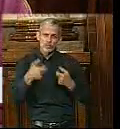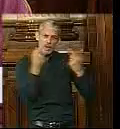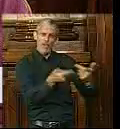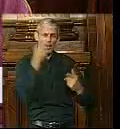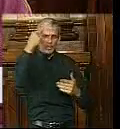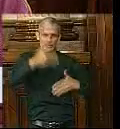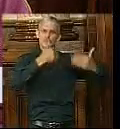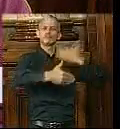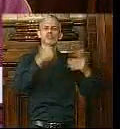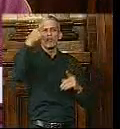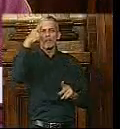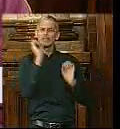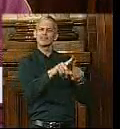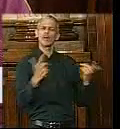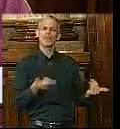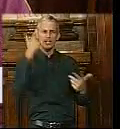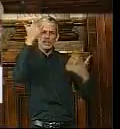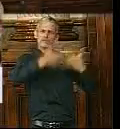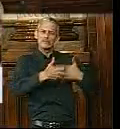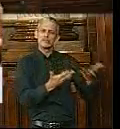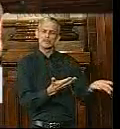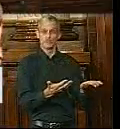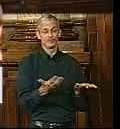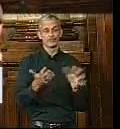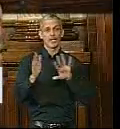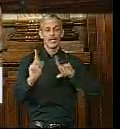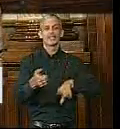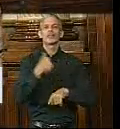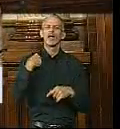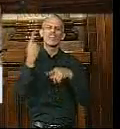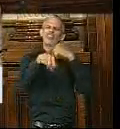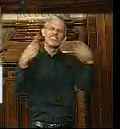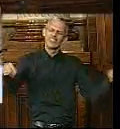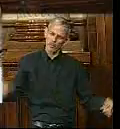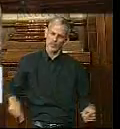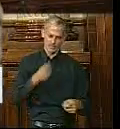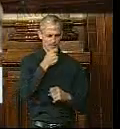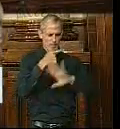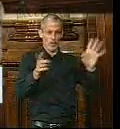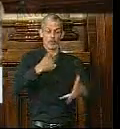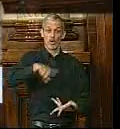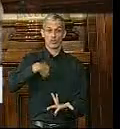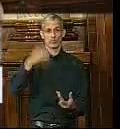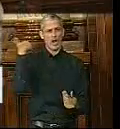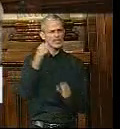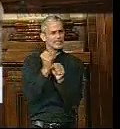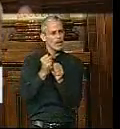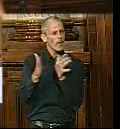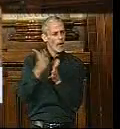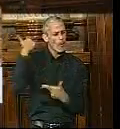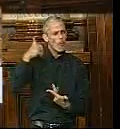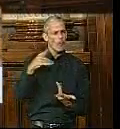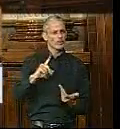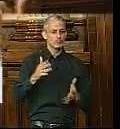desarrollar el pensamiento. Y además la expresión en sentido de diversidad, porque Por ejemplo, nosotros hicimos una tarea juntos. Sí.